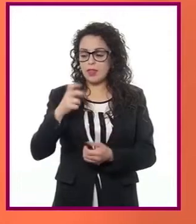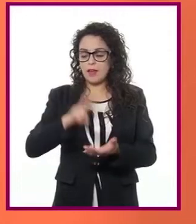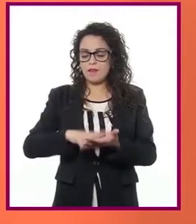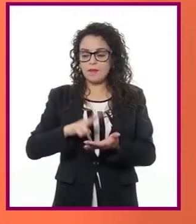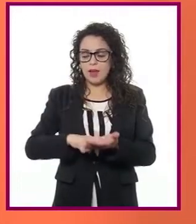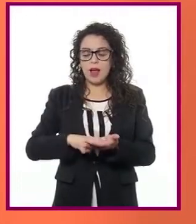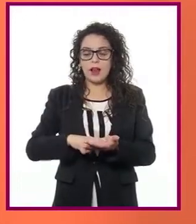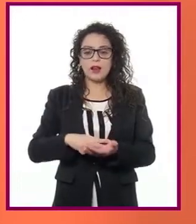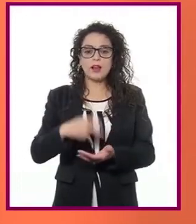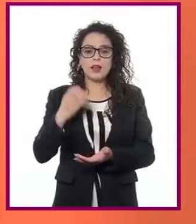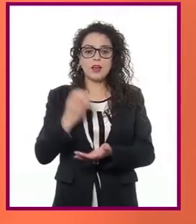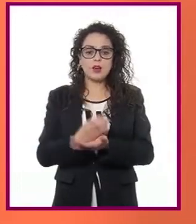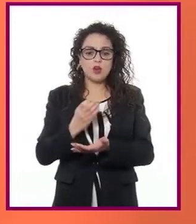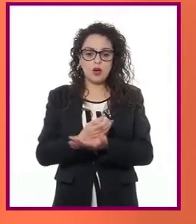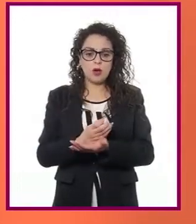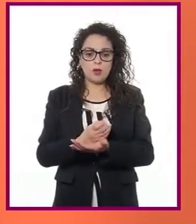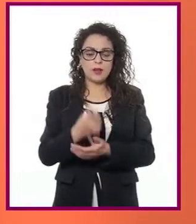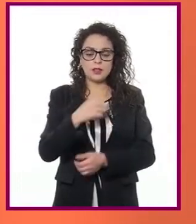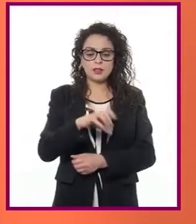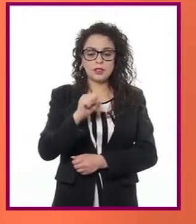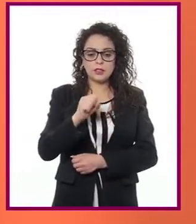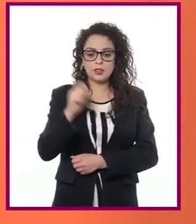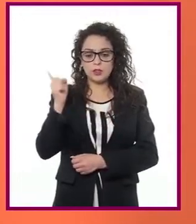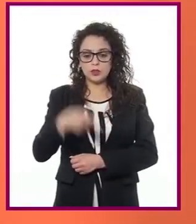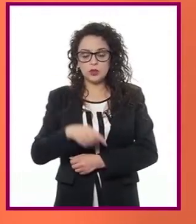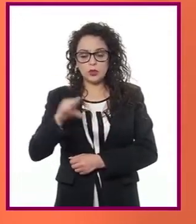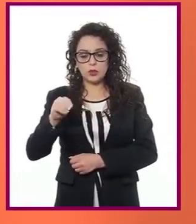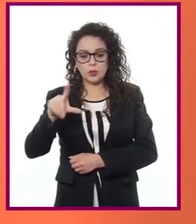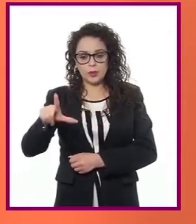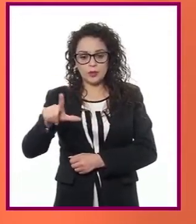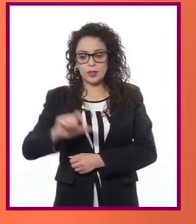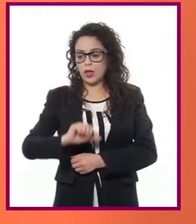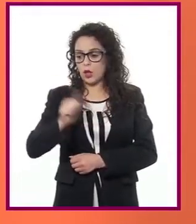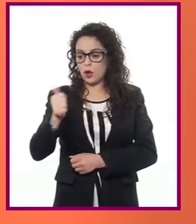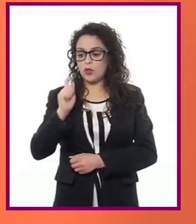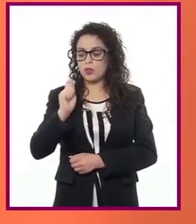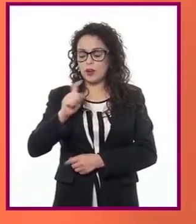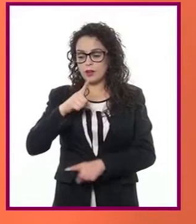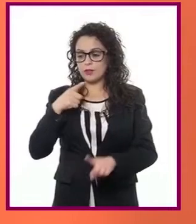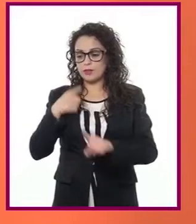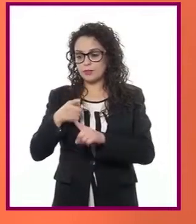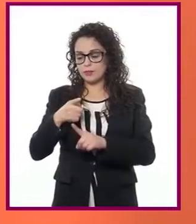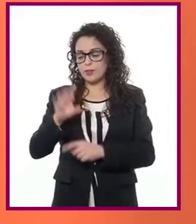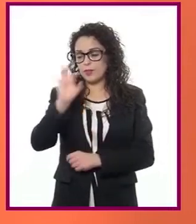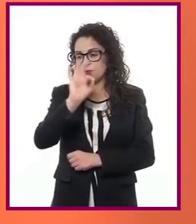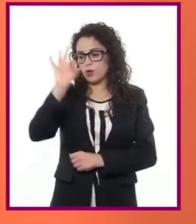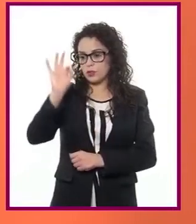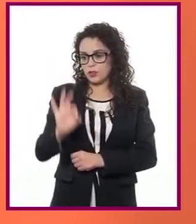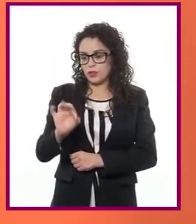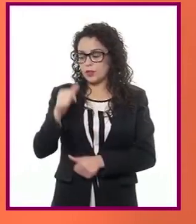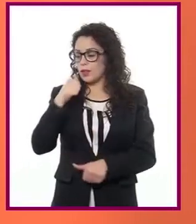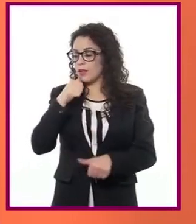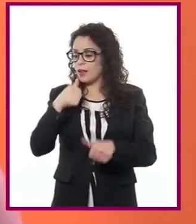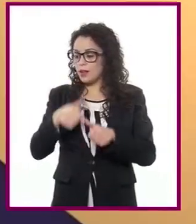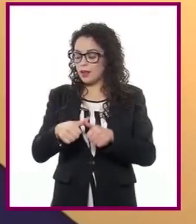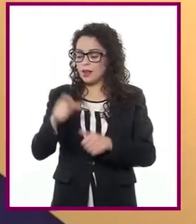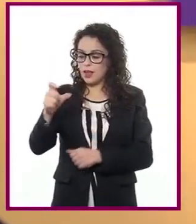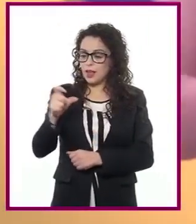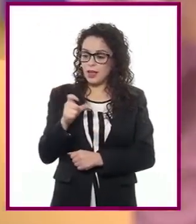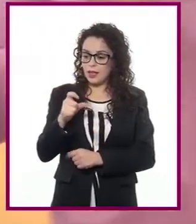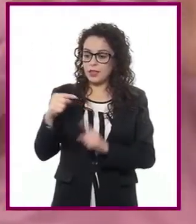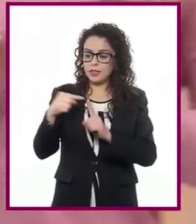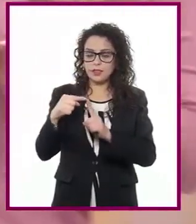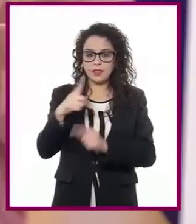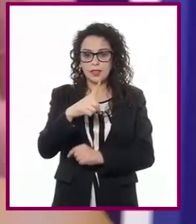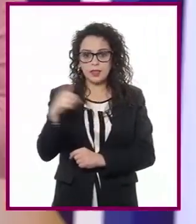160 sobre 97 y del otro lado a la razón de los porcentajes, en este caso es X sobre 100.